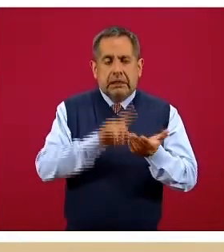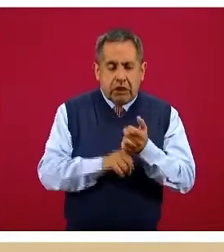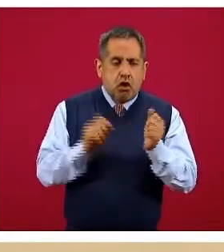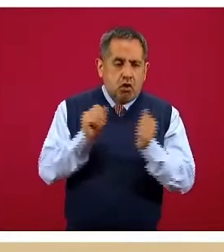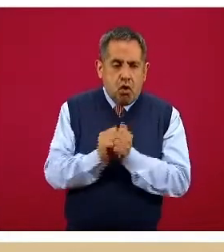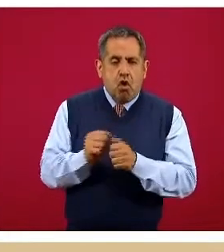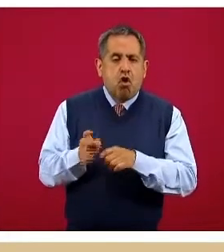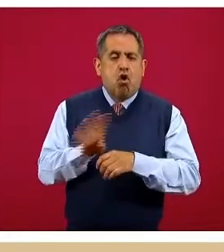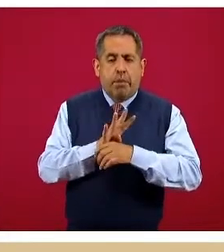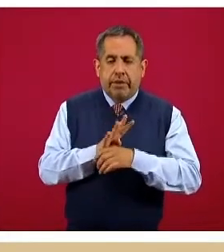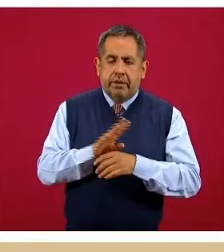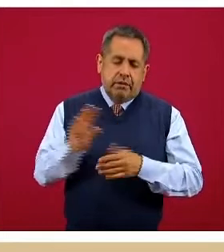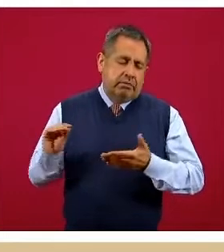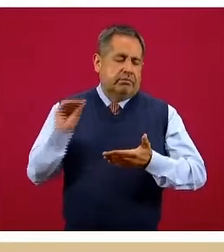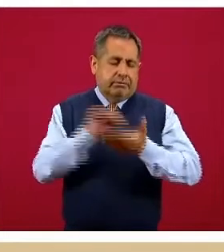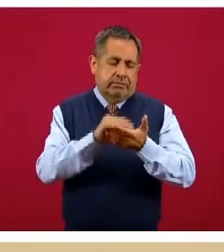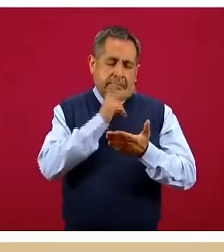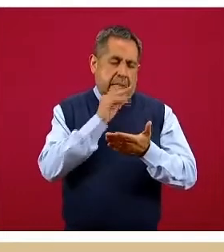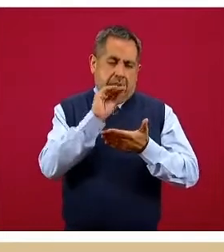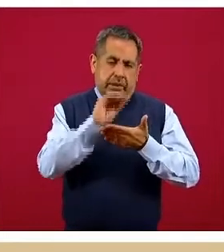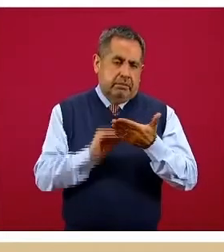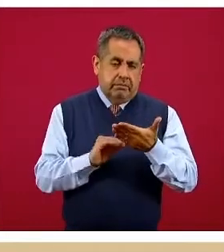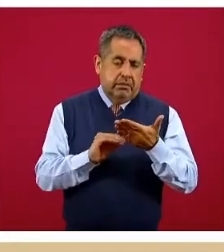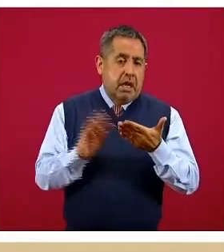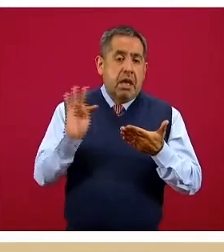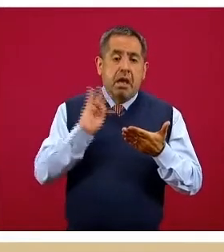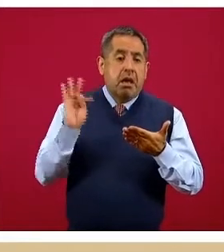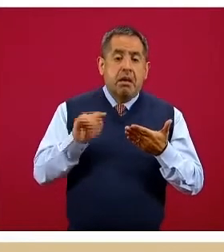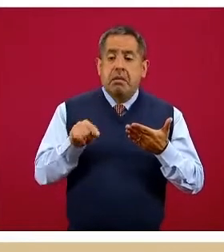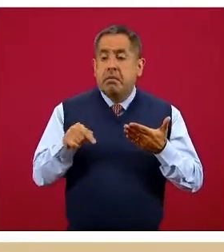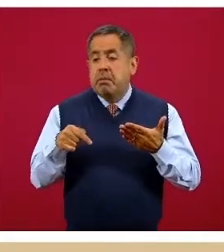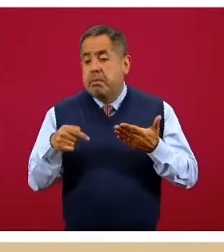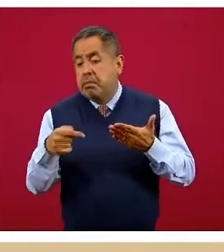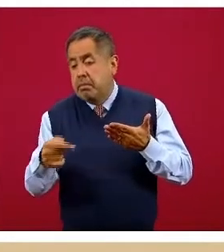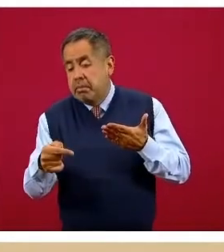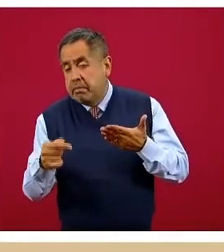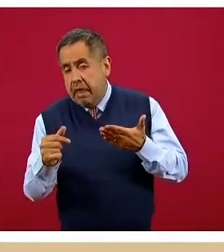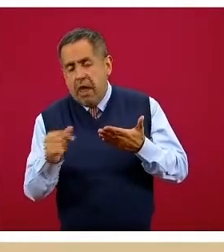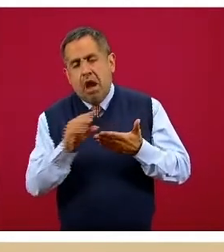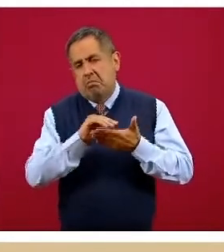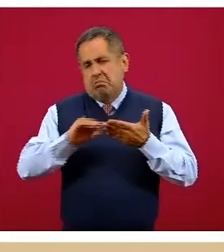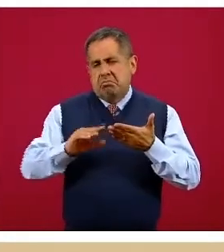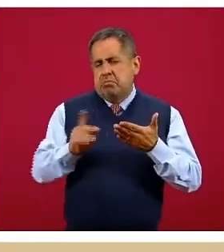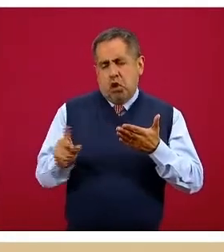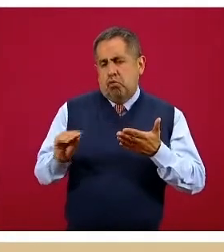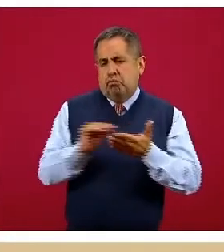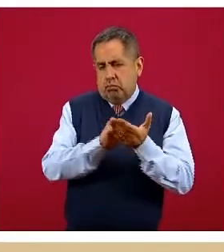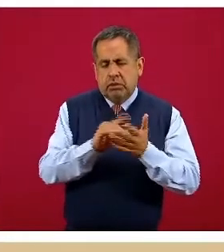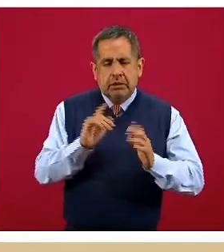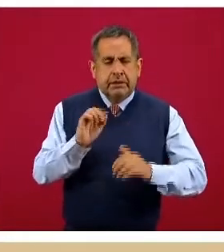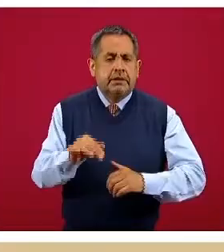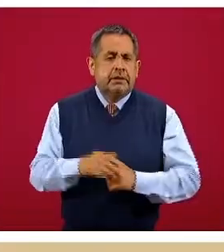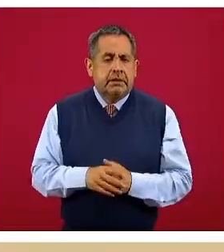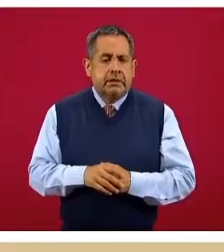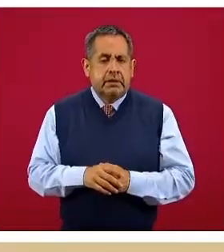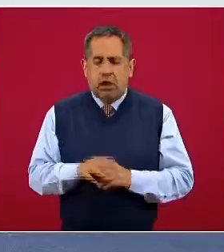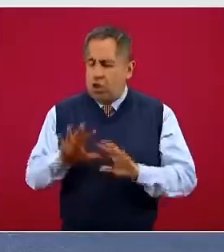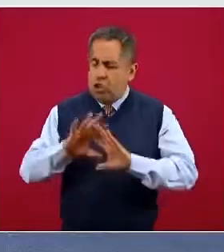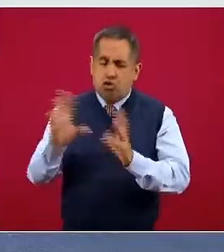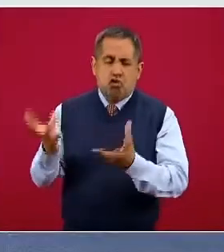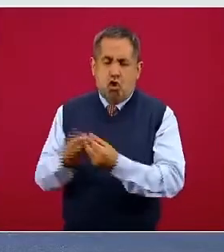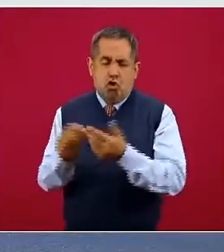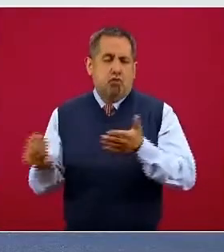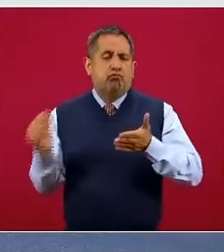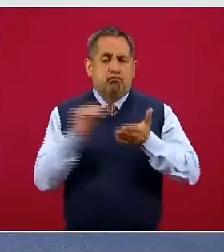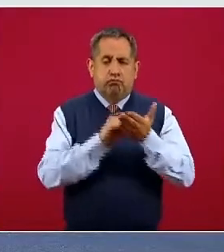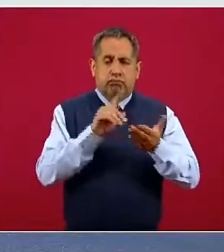la mortalidad, que está representada en la línea de color, digamos, un rosado oscuro, las graficamos a todas, dado